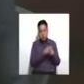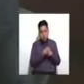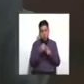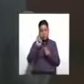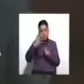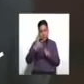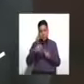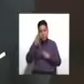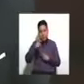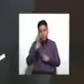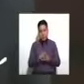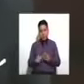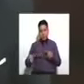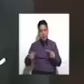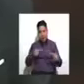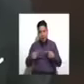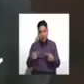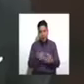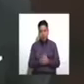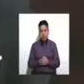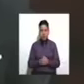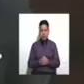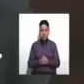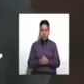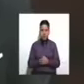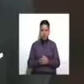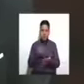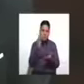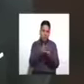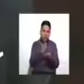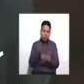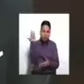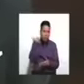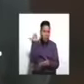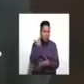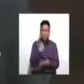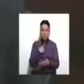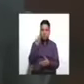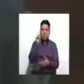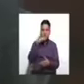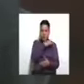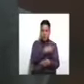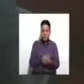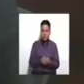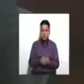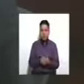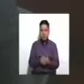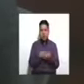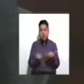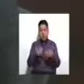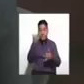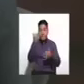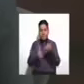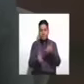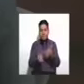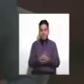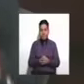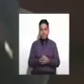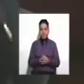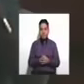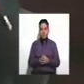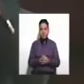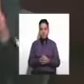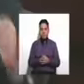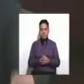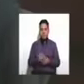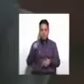Tercera. Y aquí ha habido muchísimos engaños, señor presidente, pero déjeme cerrar con esto. Aquí